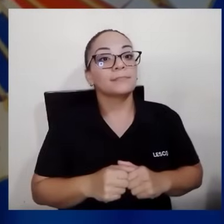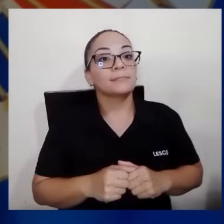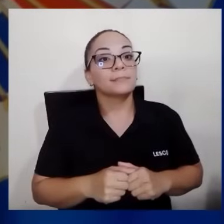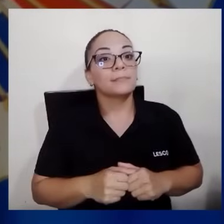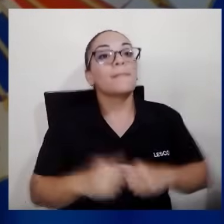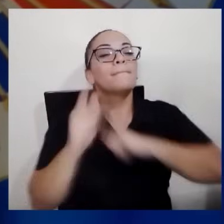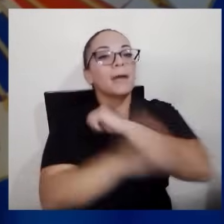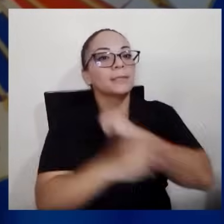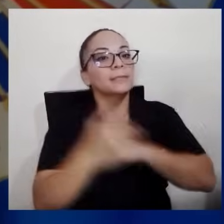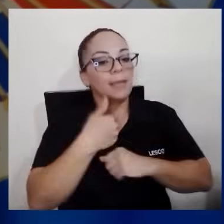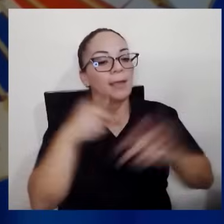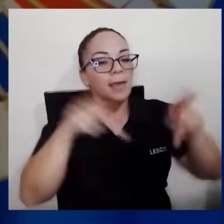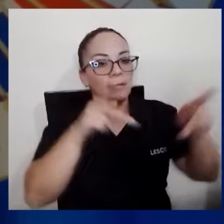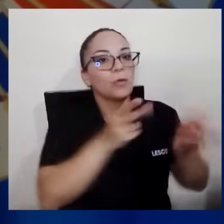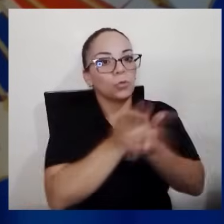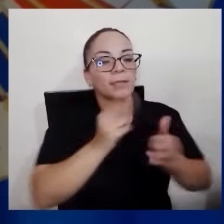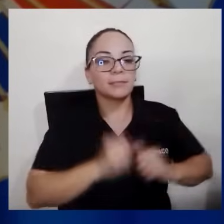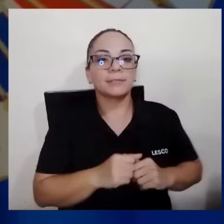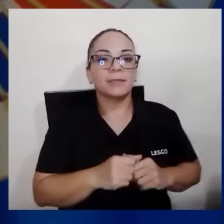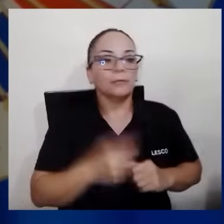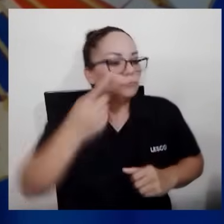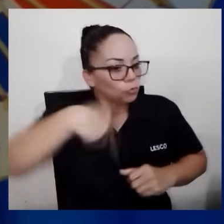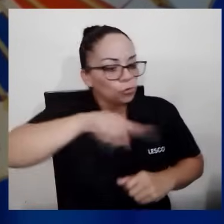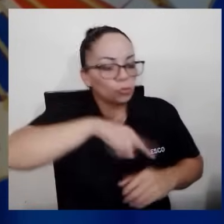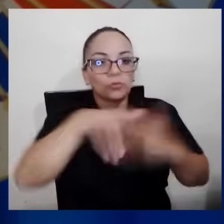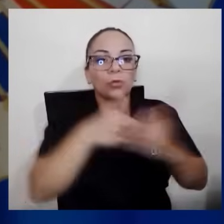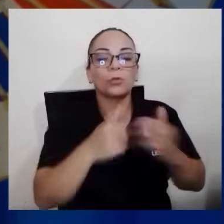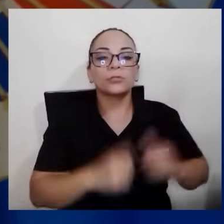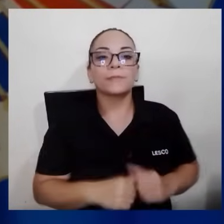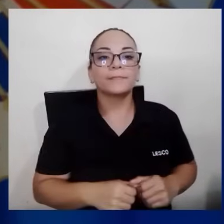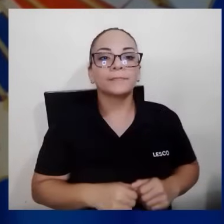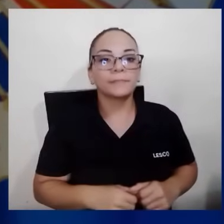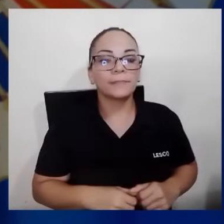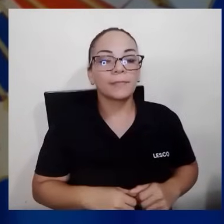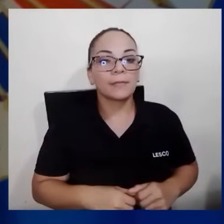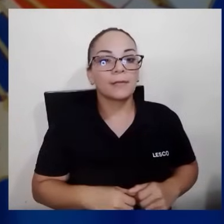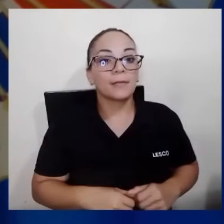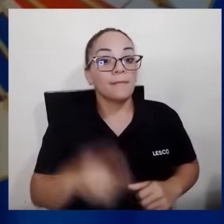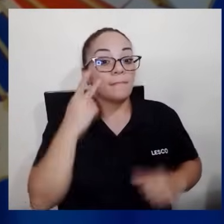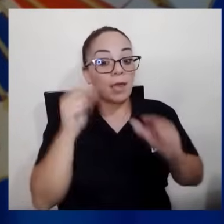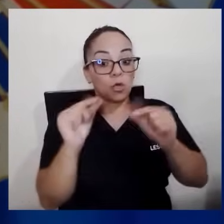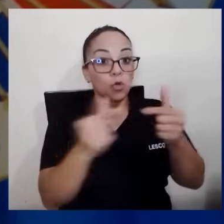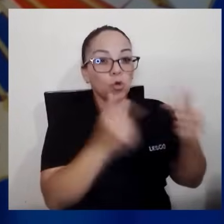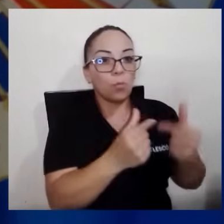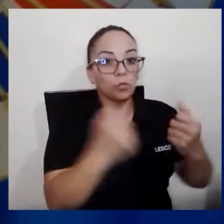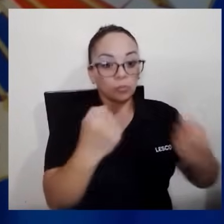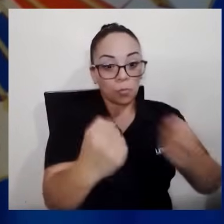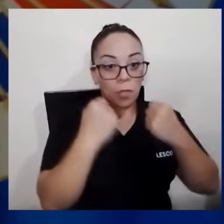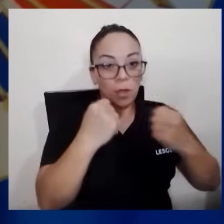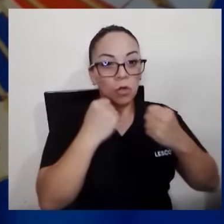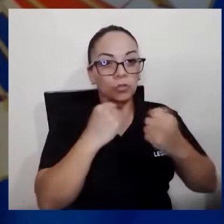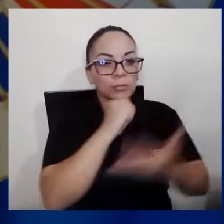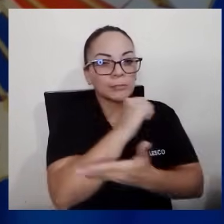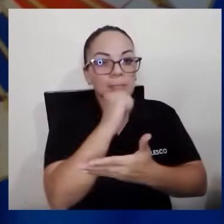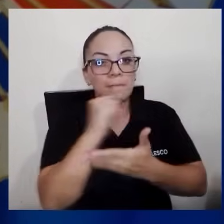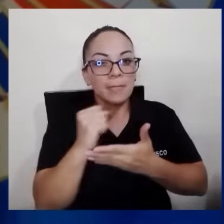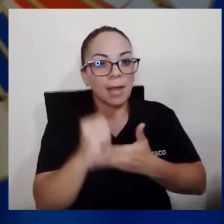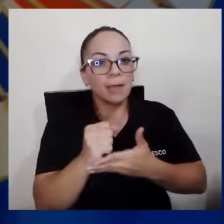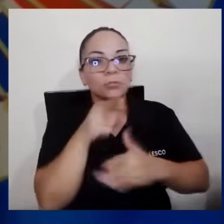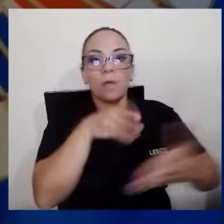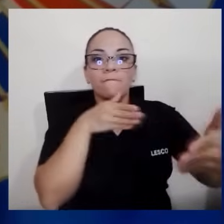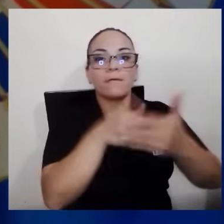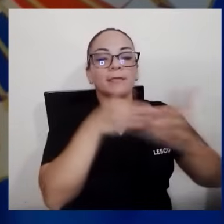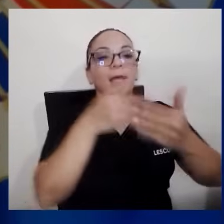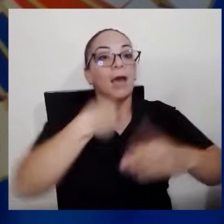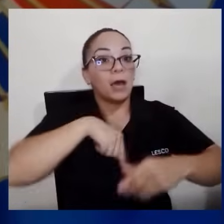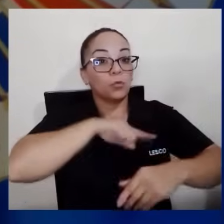todos porque a las a las poderosas estructuras criminales que afectan a nuestra región no les